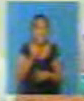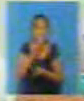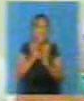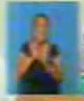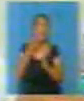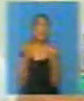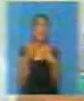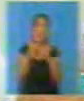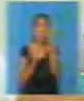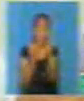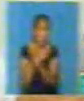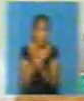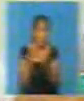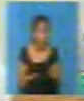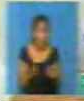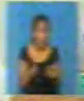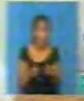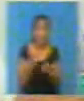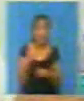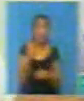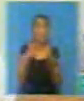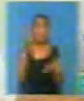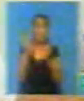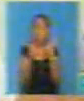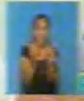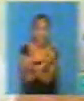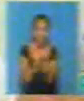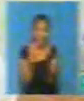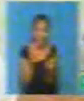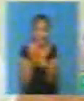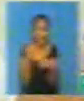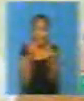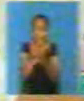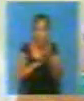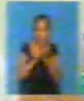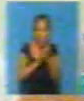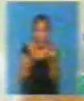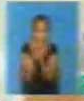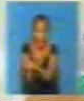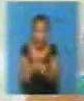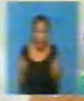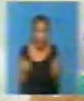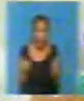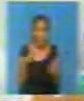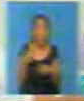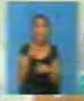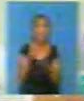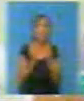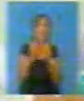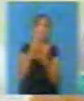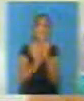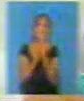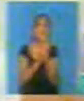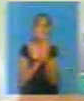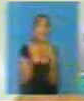alguna digamos en manera alguna la violencia se justifica con la forma de resolver las cosas bueno como ministerio